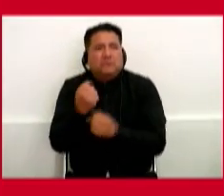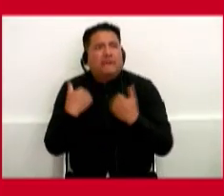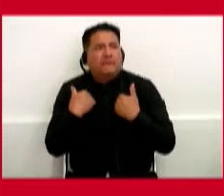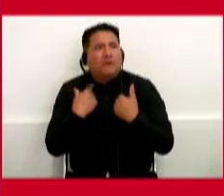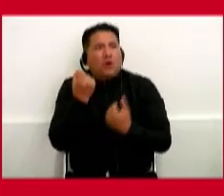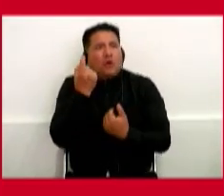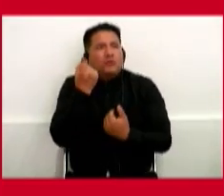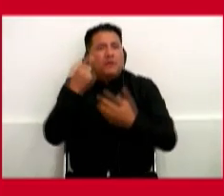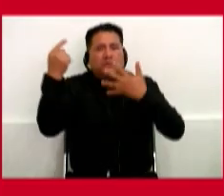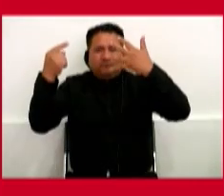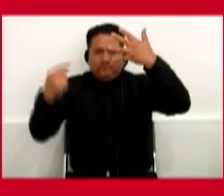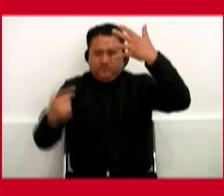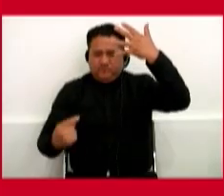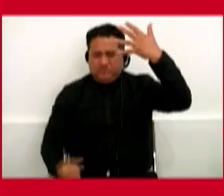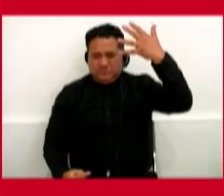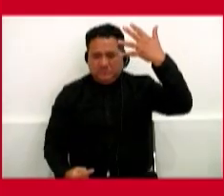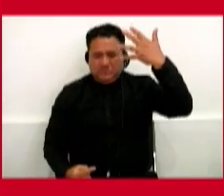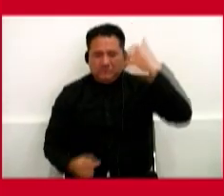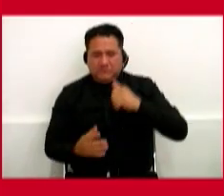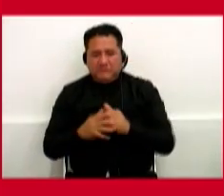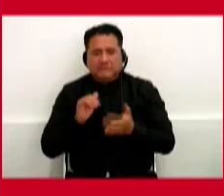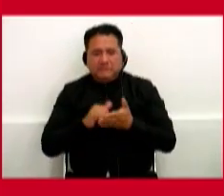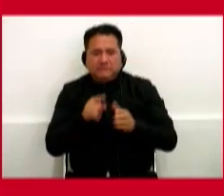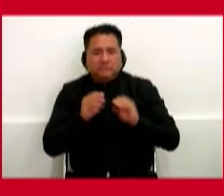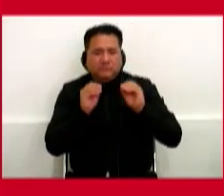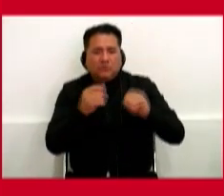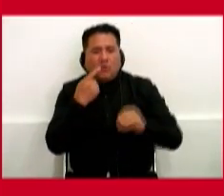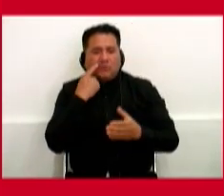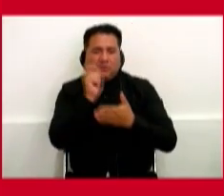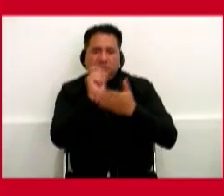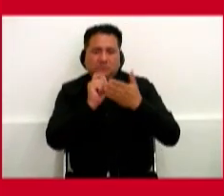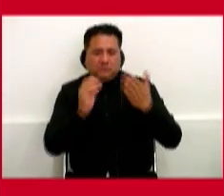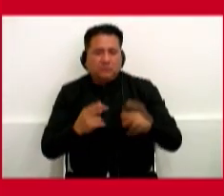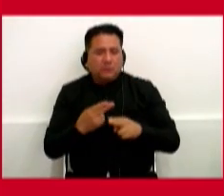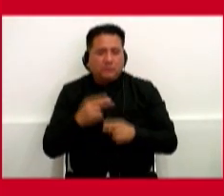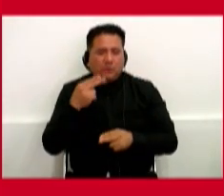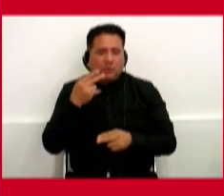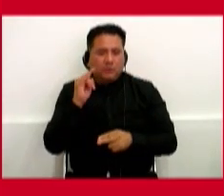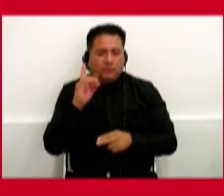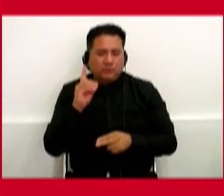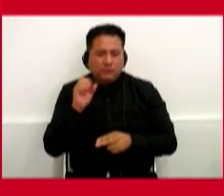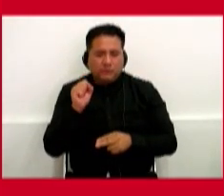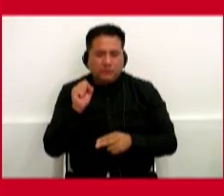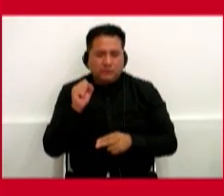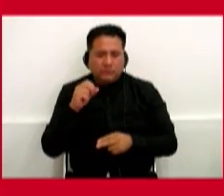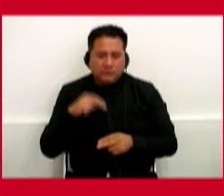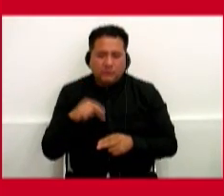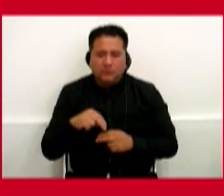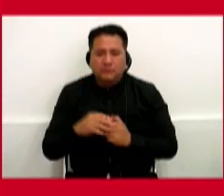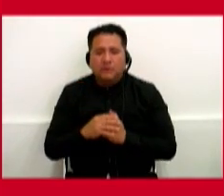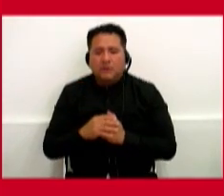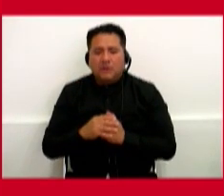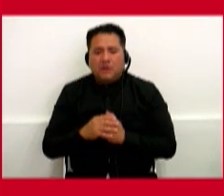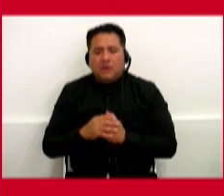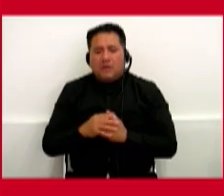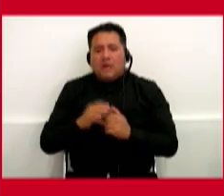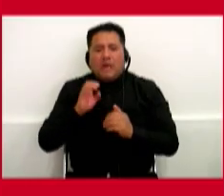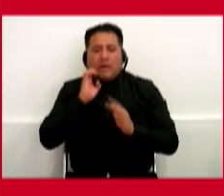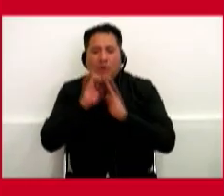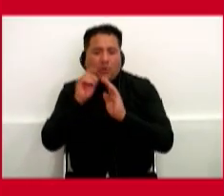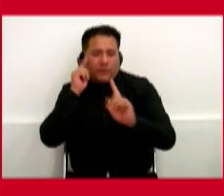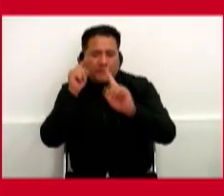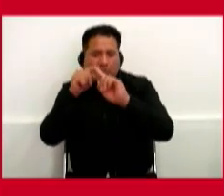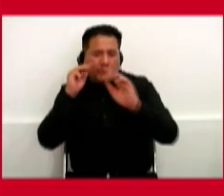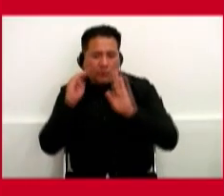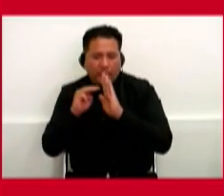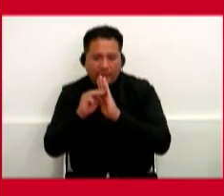11 puntos que plantea Hudson y Feng, los cuales son respecto al objetivo del modelo, la conceptualización